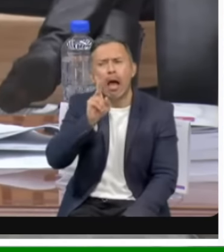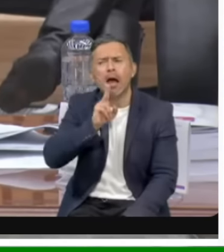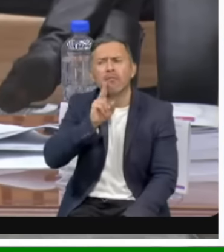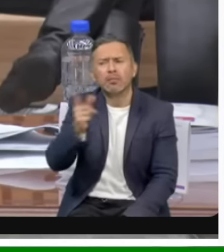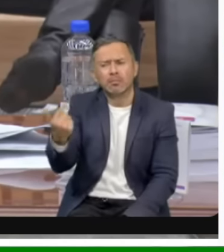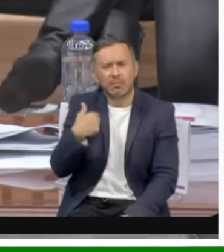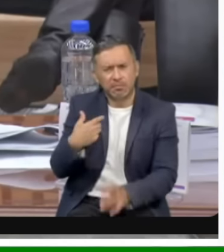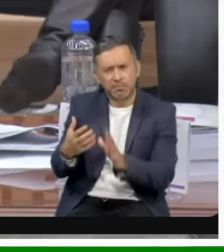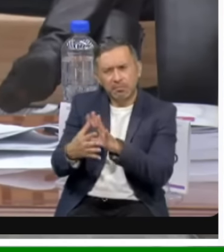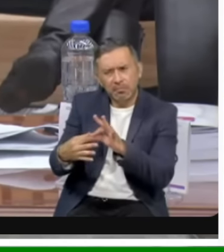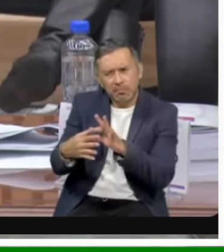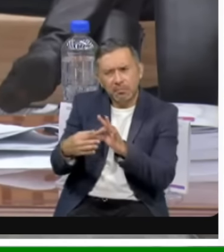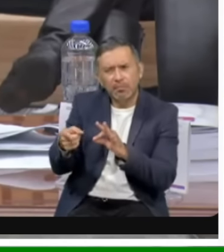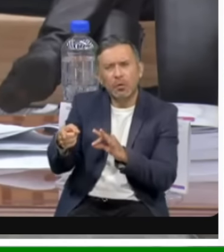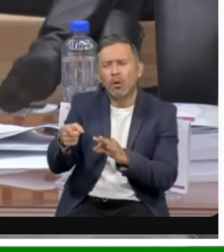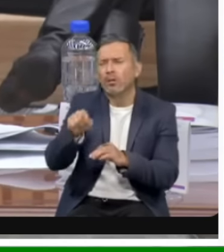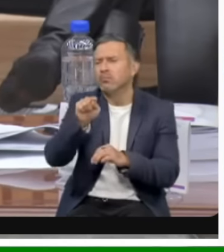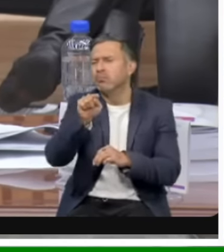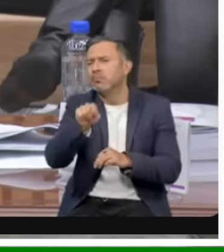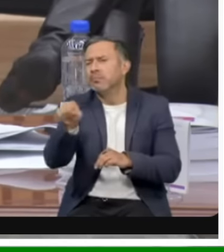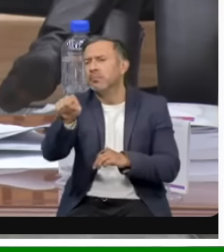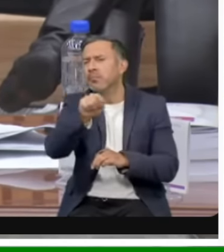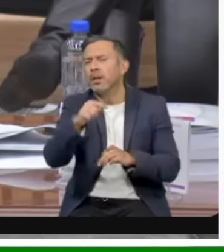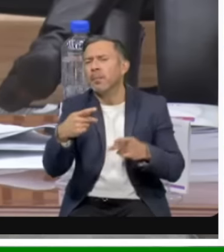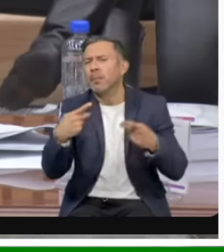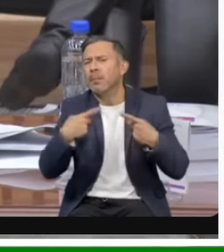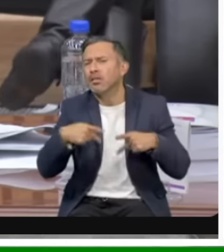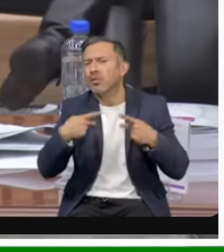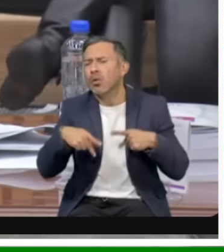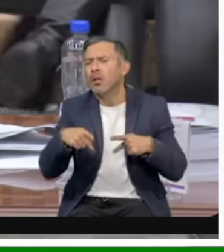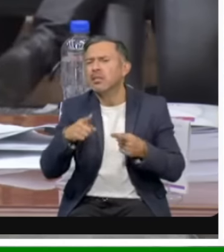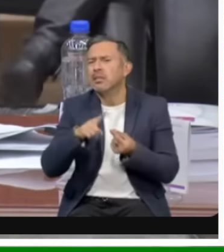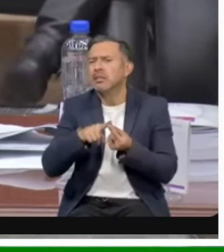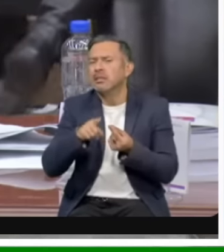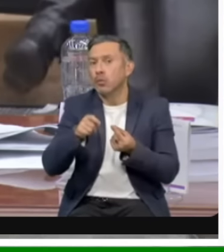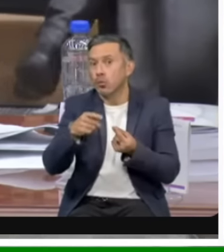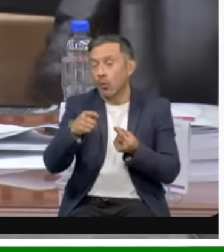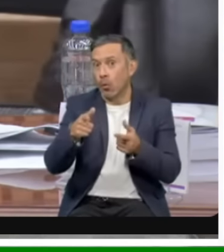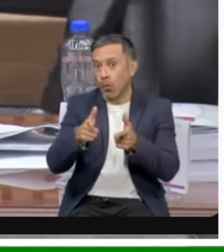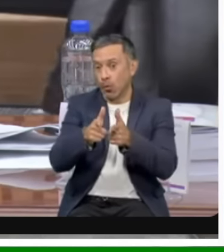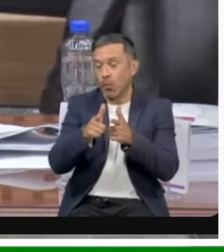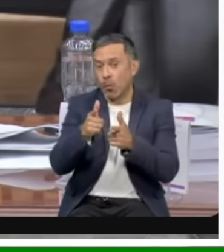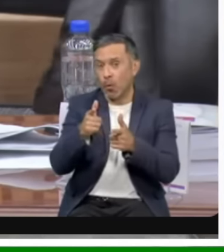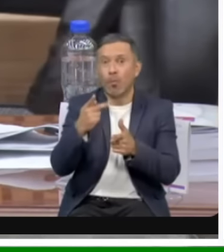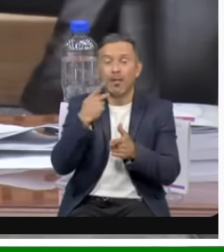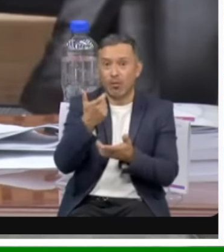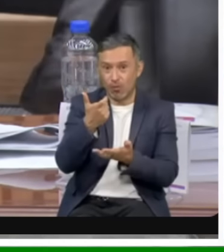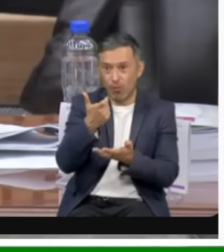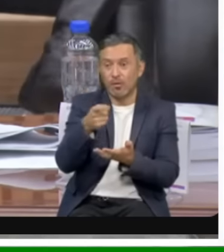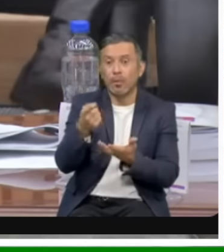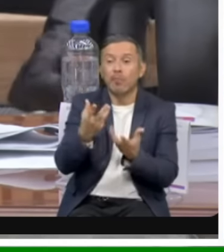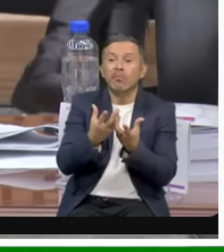compartir los nombres de las personas que con recursos partidarios acompañaron a su